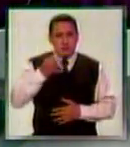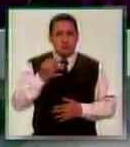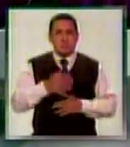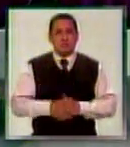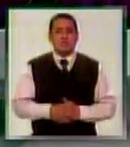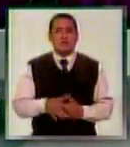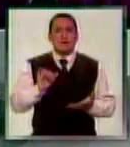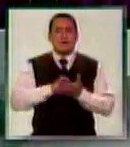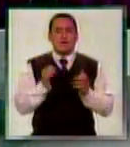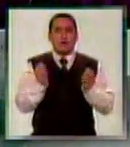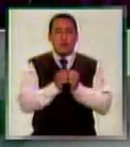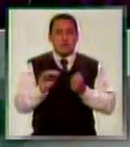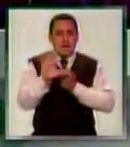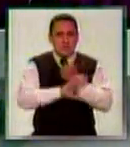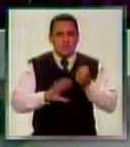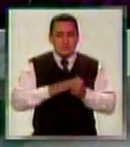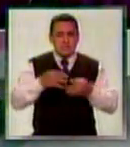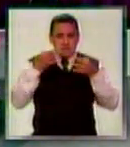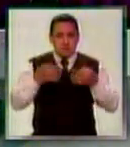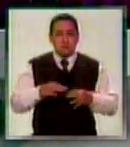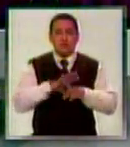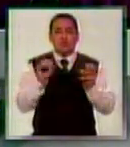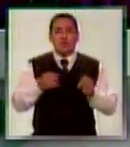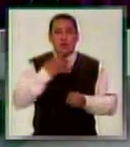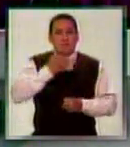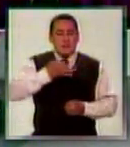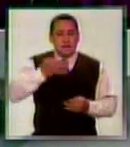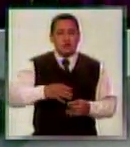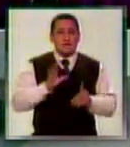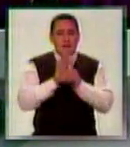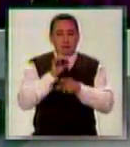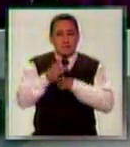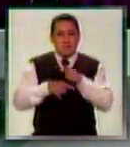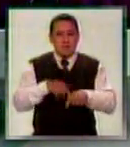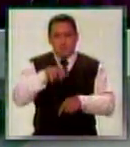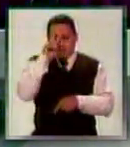con una defensa jurídica adecuada los verdaderos derechos de todos los peruanos van a ser protegidos.